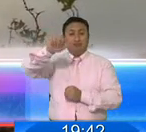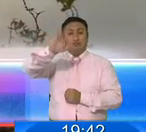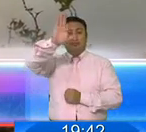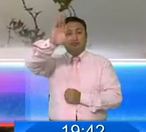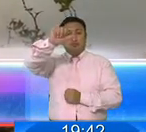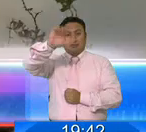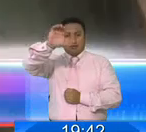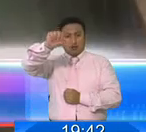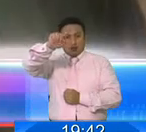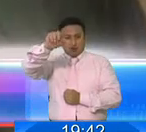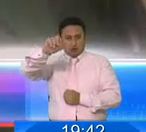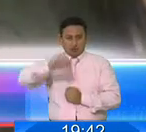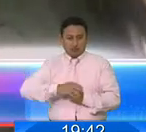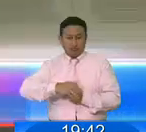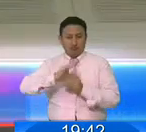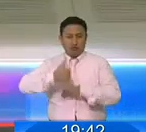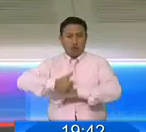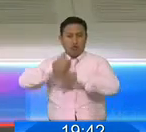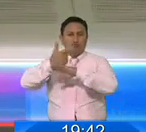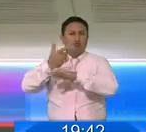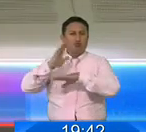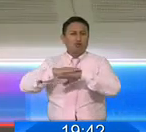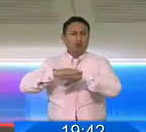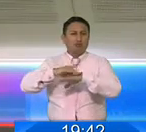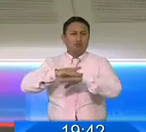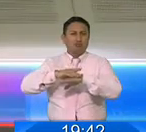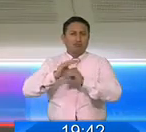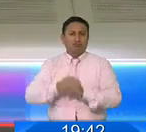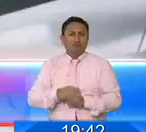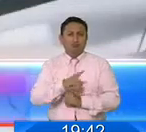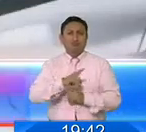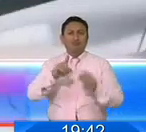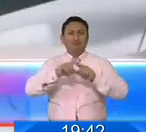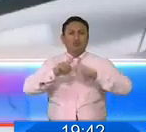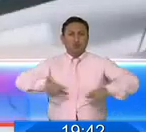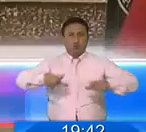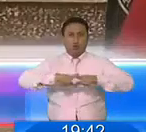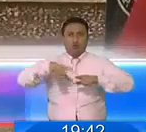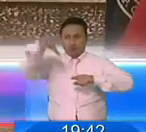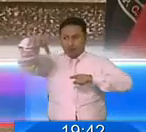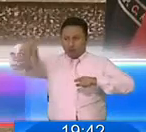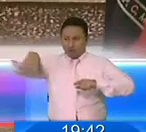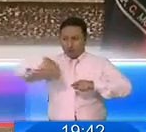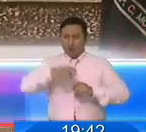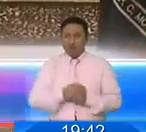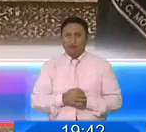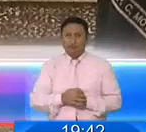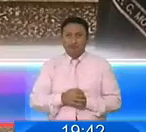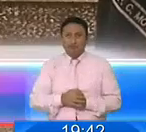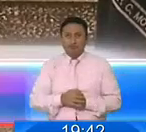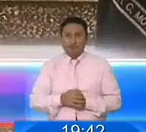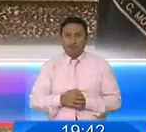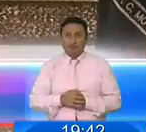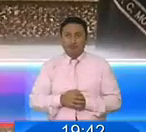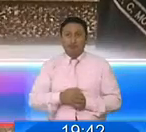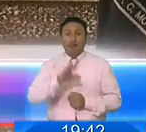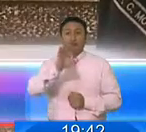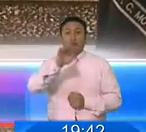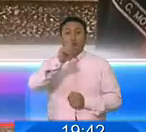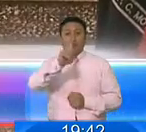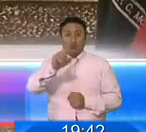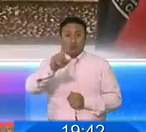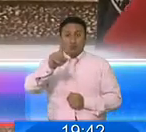según las autoridades las alertas se registraron simultánea en varios cantones no todas las llamadas ingresan al equipo